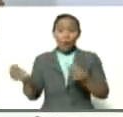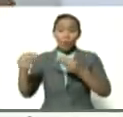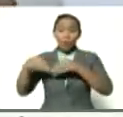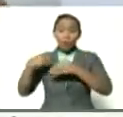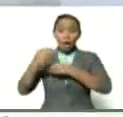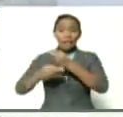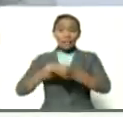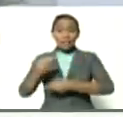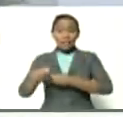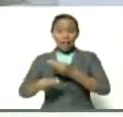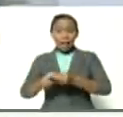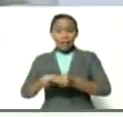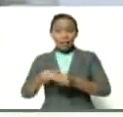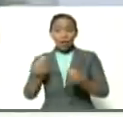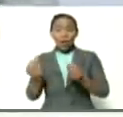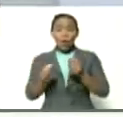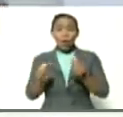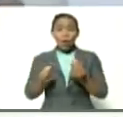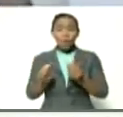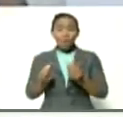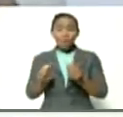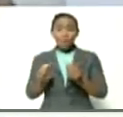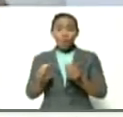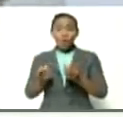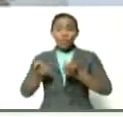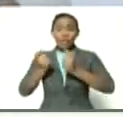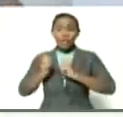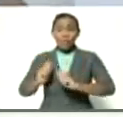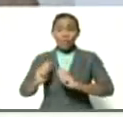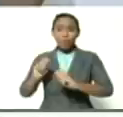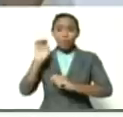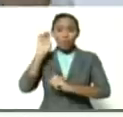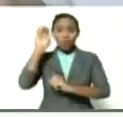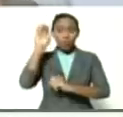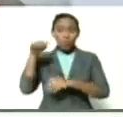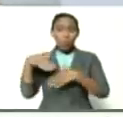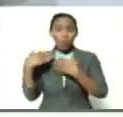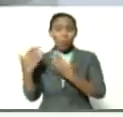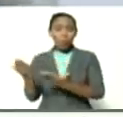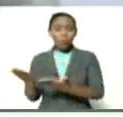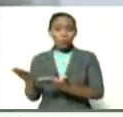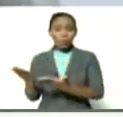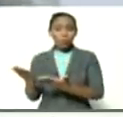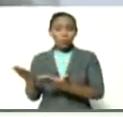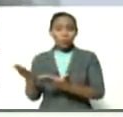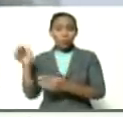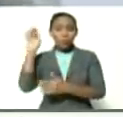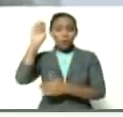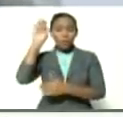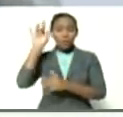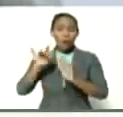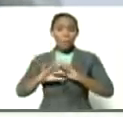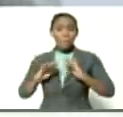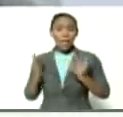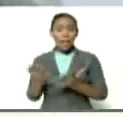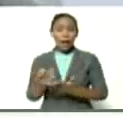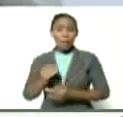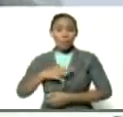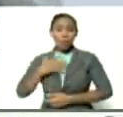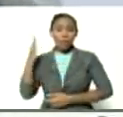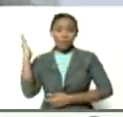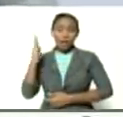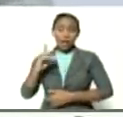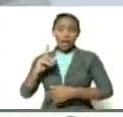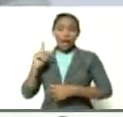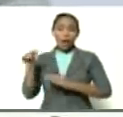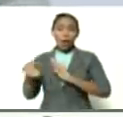una convención para el tratamiento futuro a futuras pandemias que se puedan avecinar también